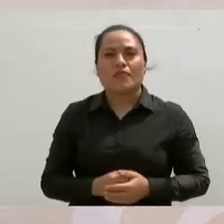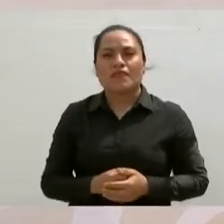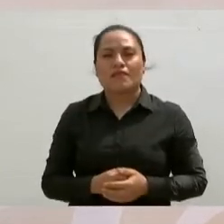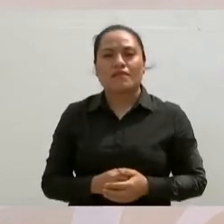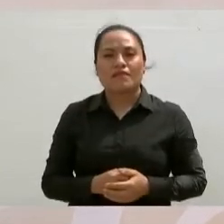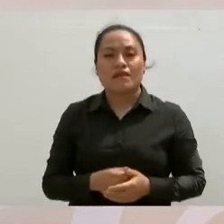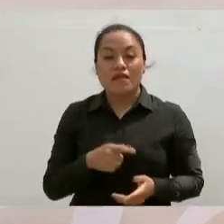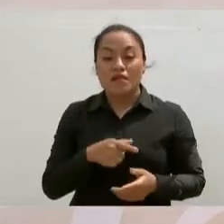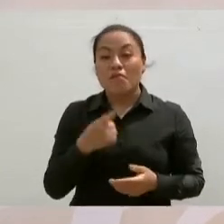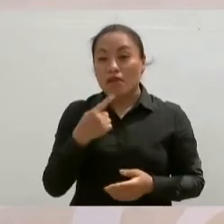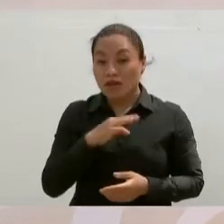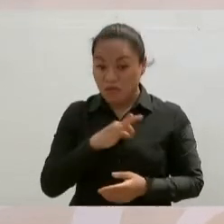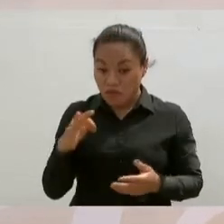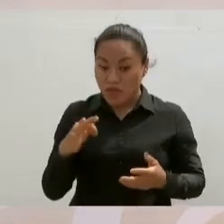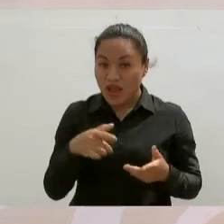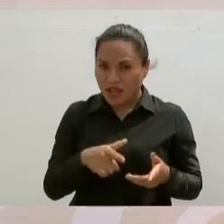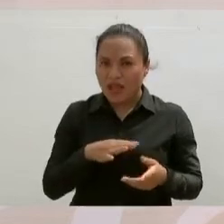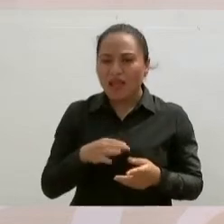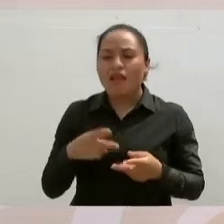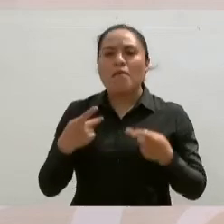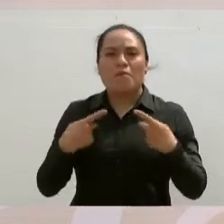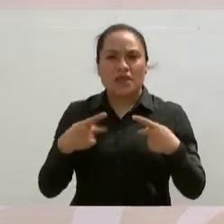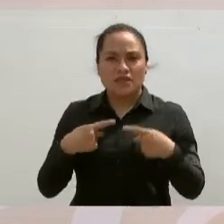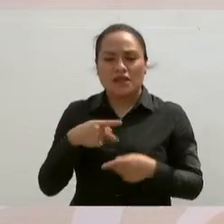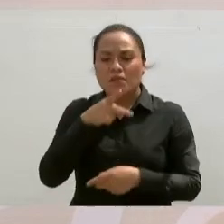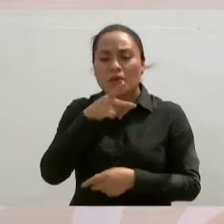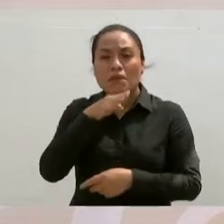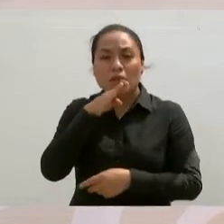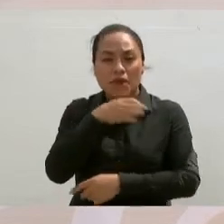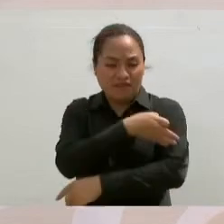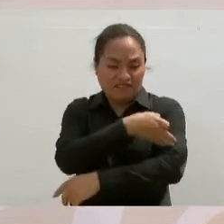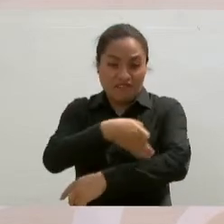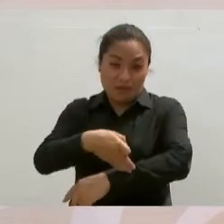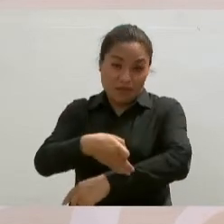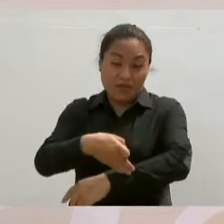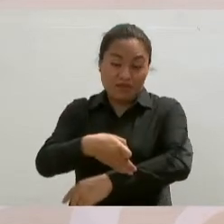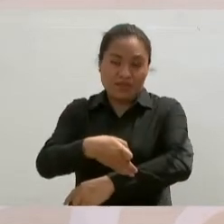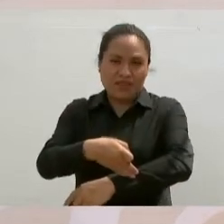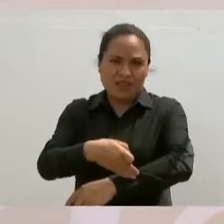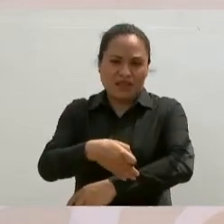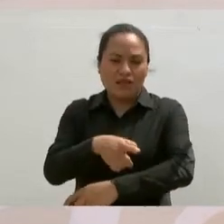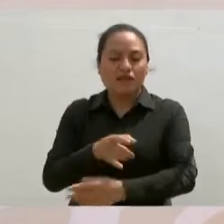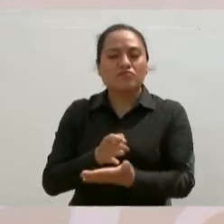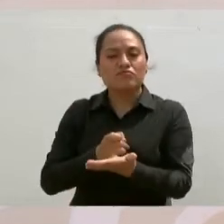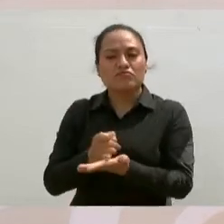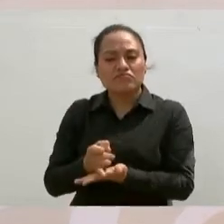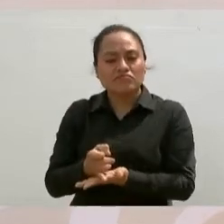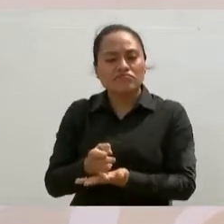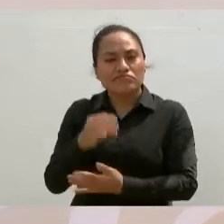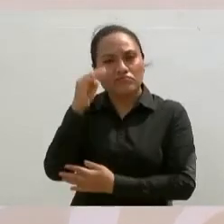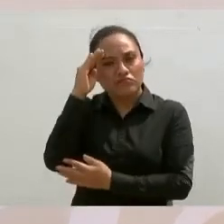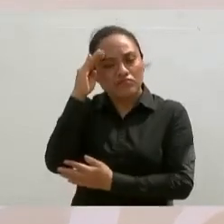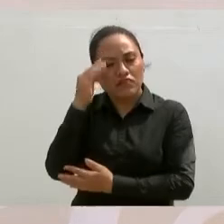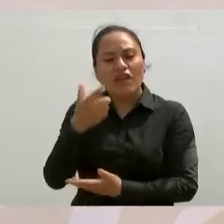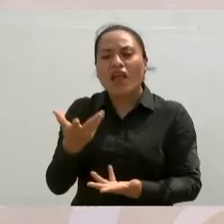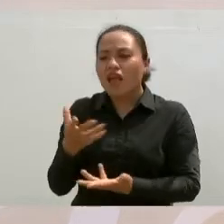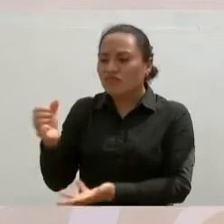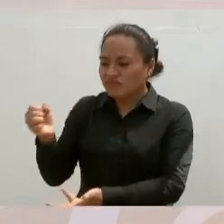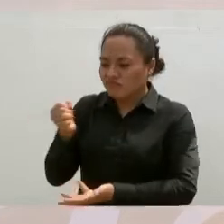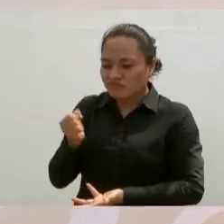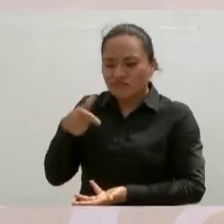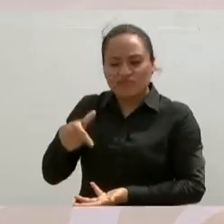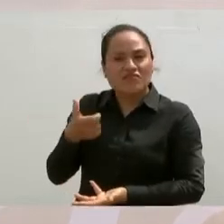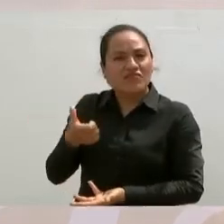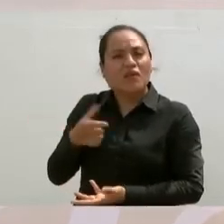para que la sociedad de padres de familia, de madres de familias, decida qué hacer con el presupuesto. Ya no es